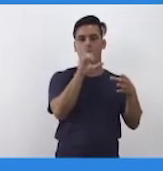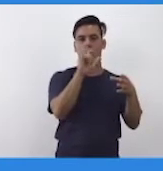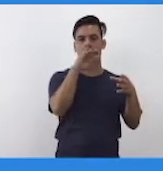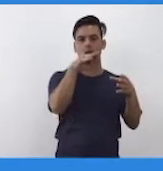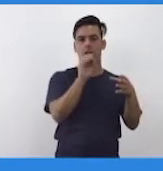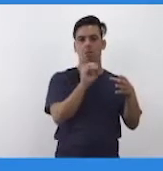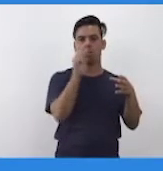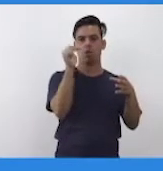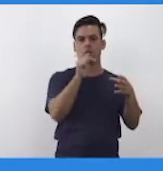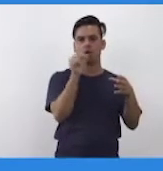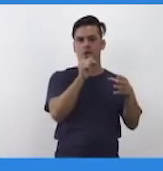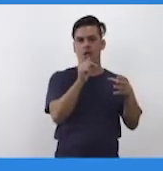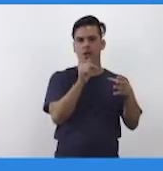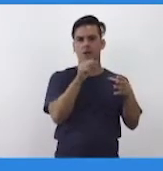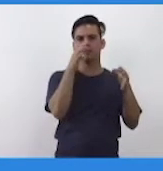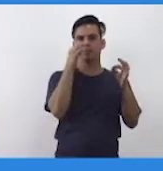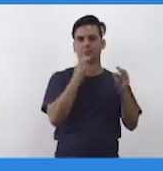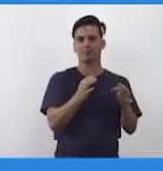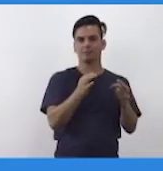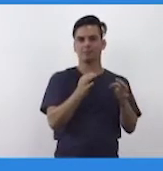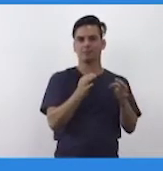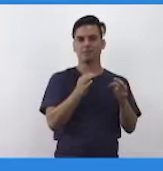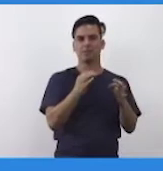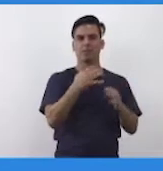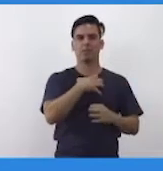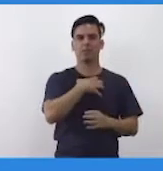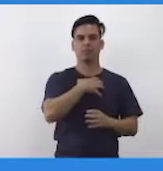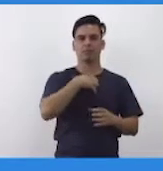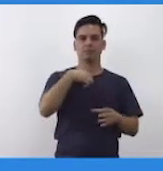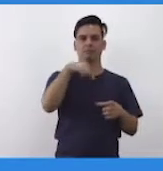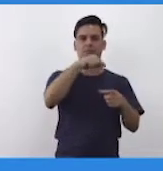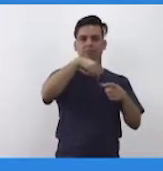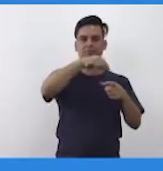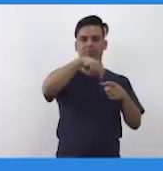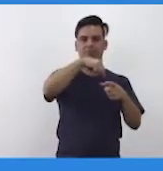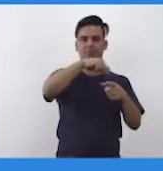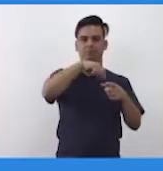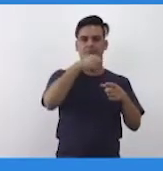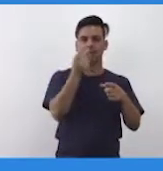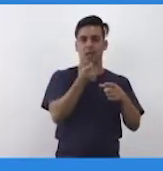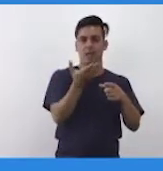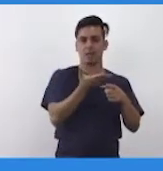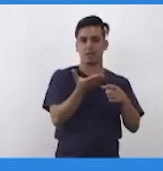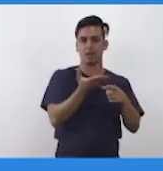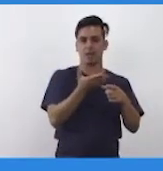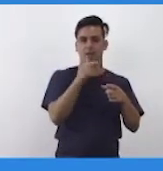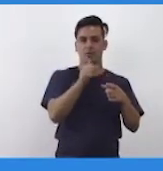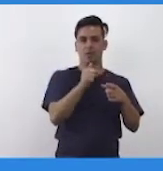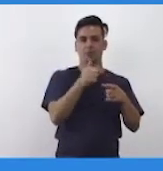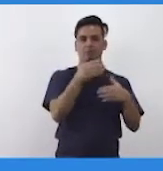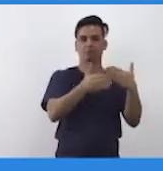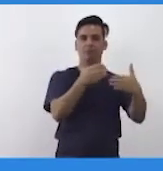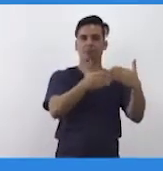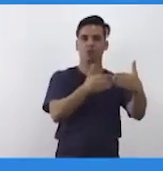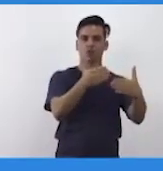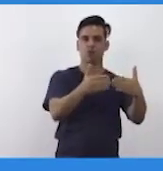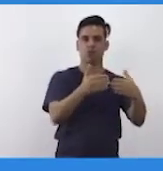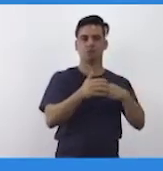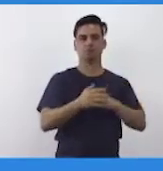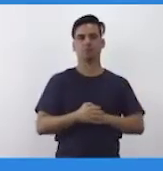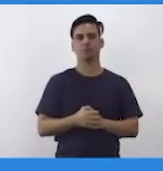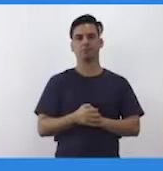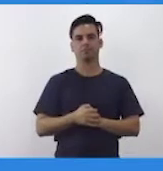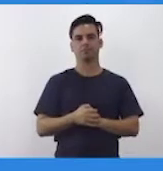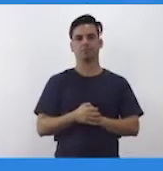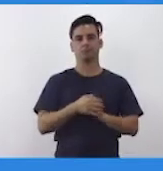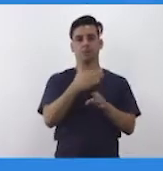enzimas específicas que catalizan cada una de las reacciones metabólicas, y que las diferencias de las